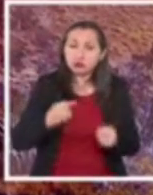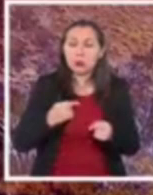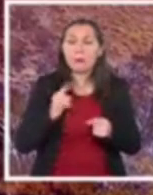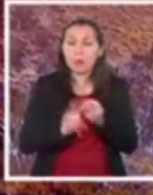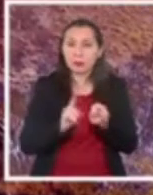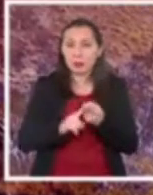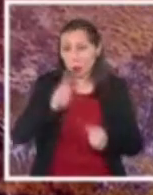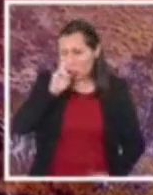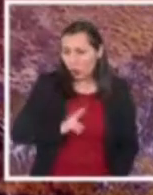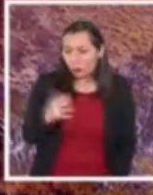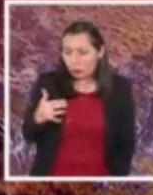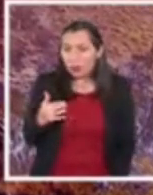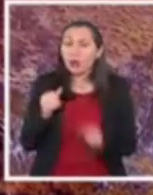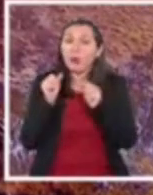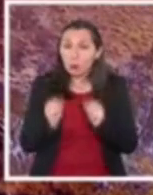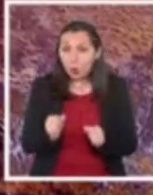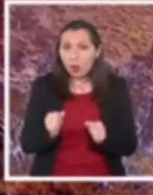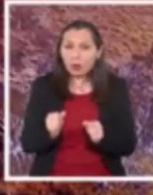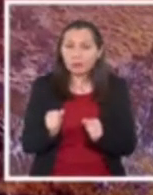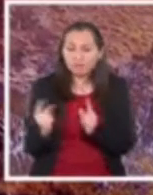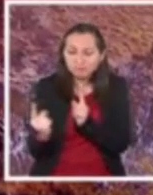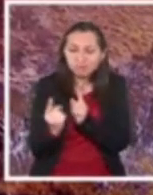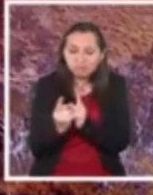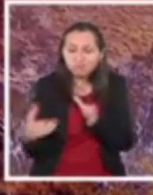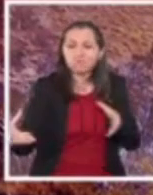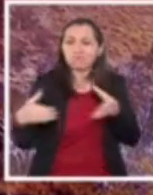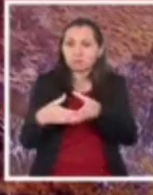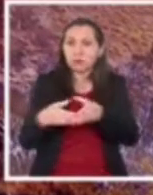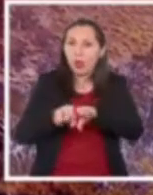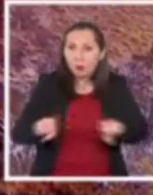podamos encontrarnos y ponernos de acuerdo